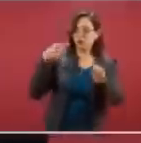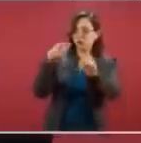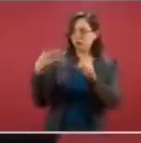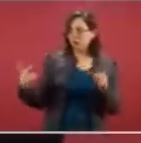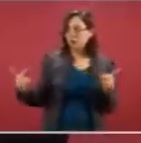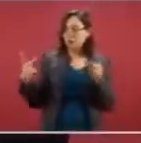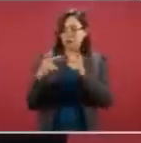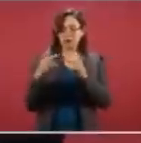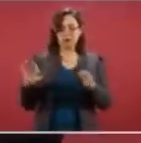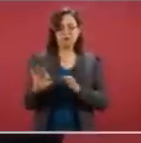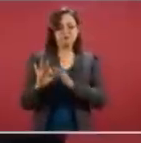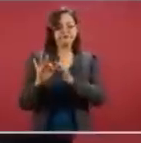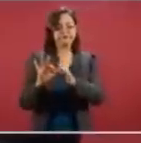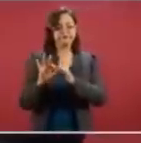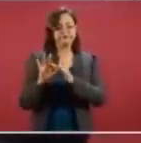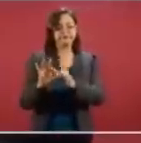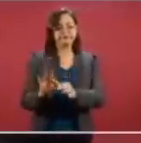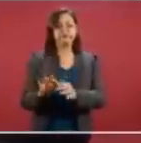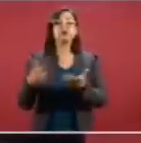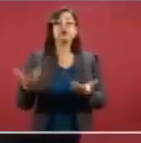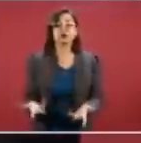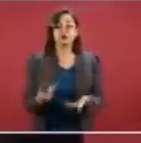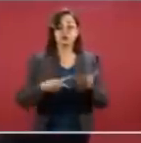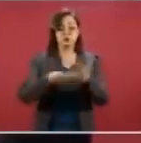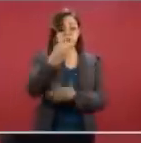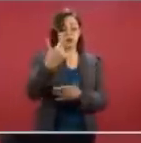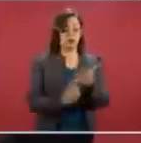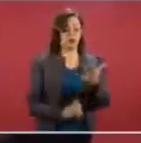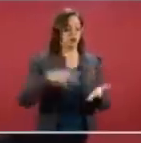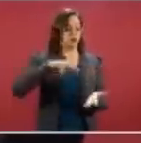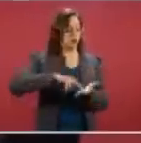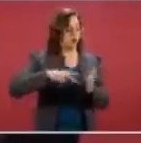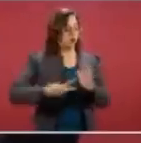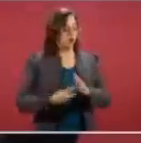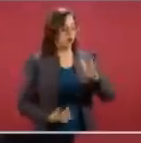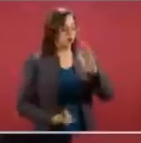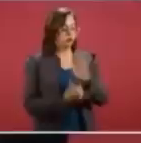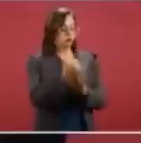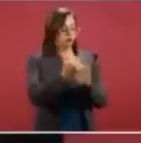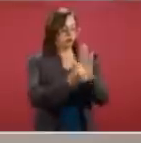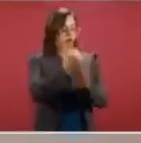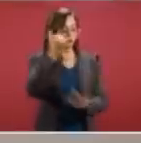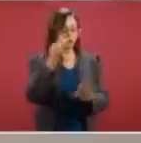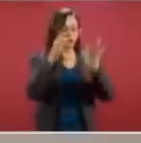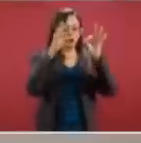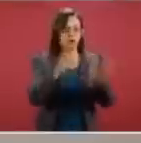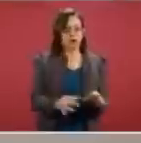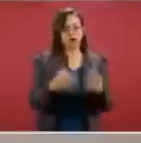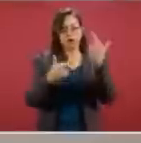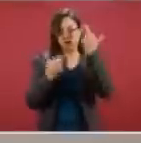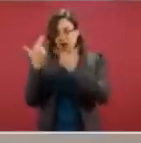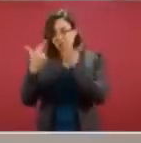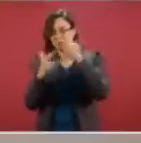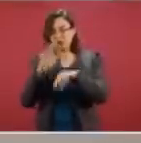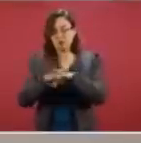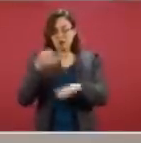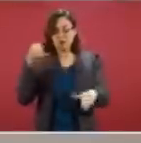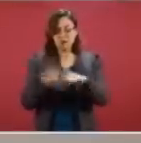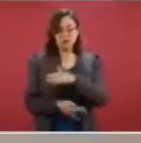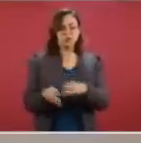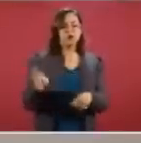en que tenga ingeniería adecuada, que tenga un análisis técnico y un costo-beneficio ya